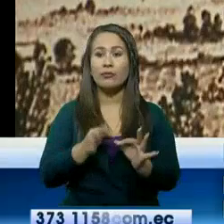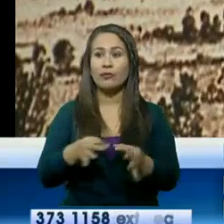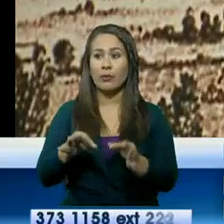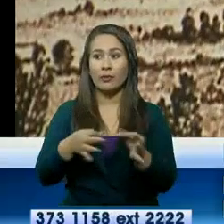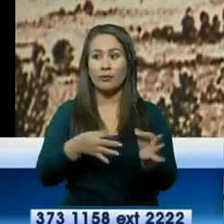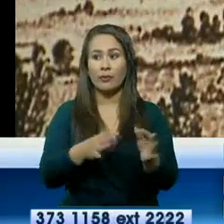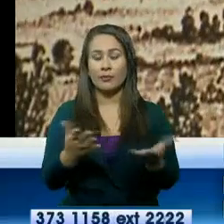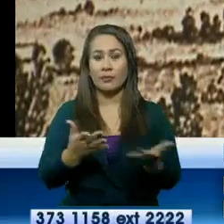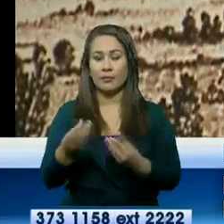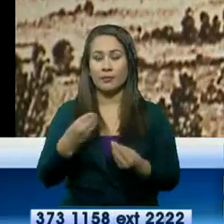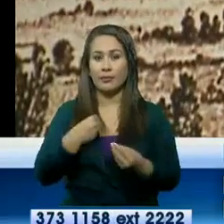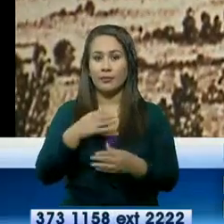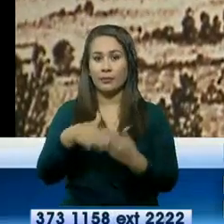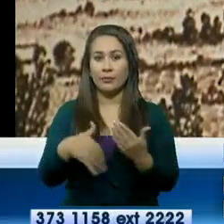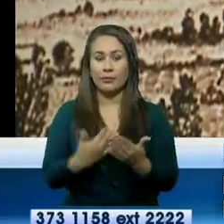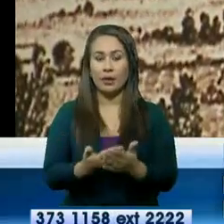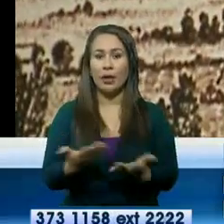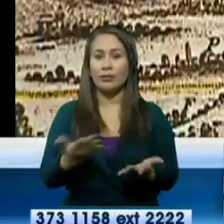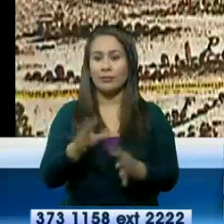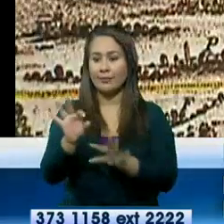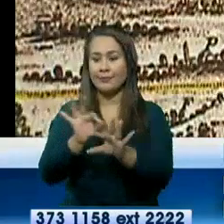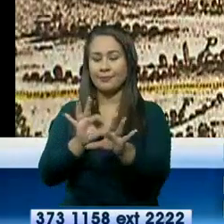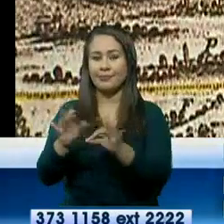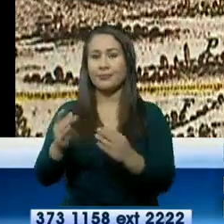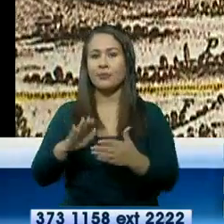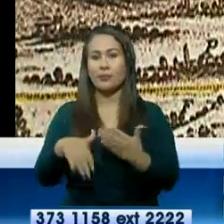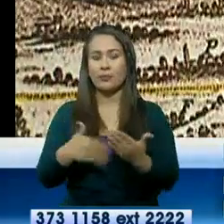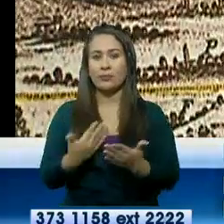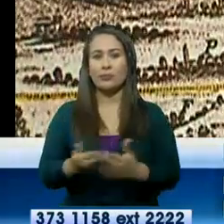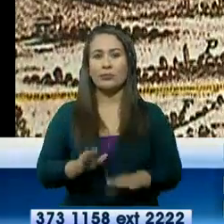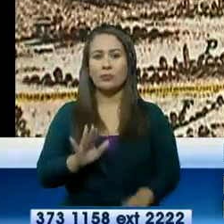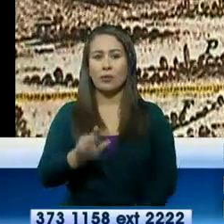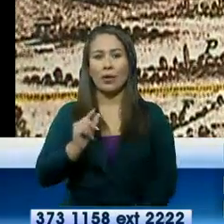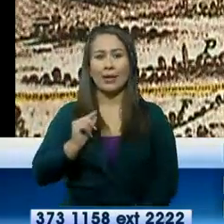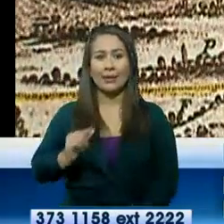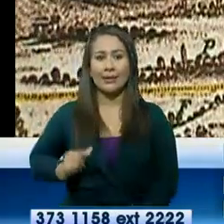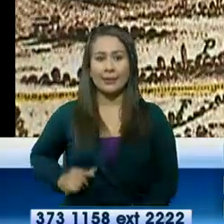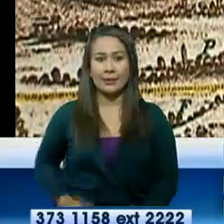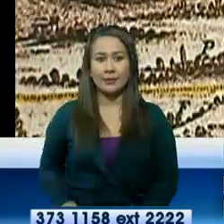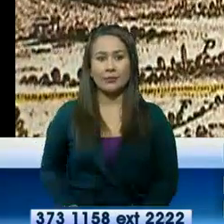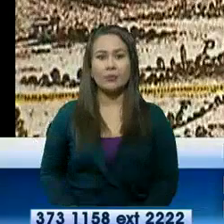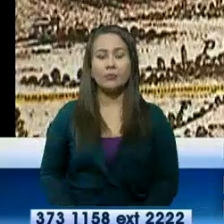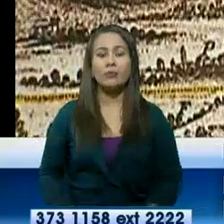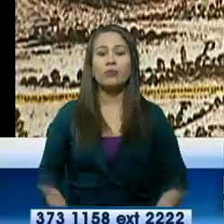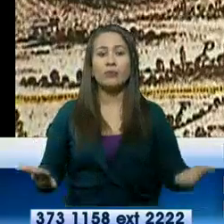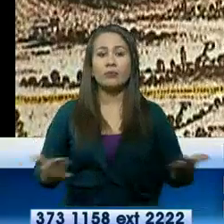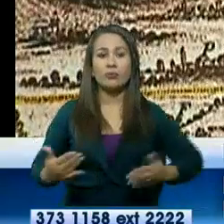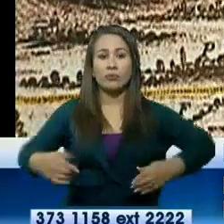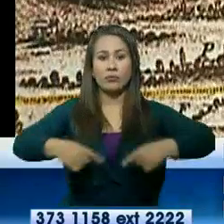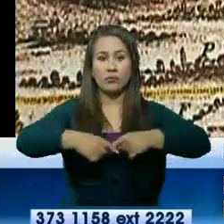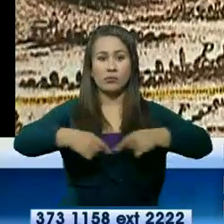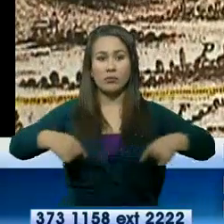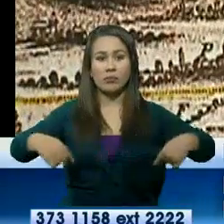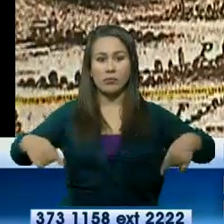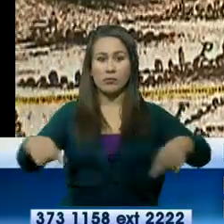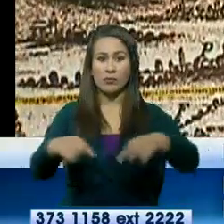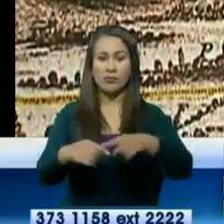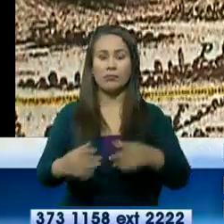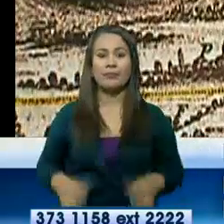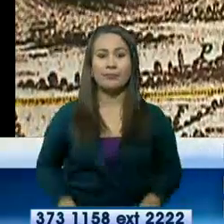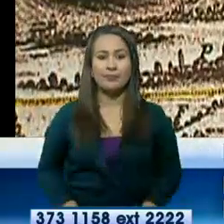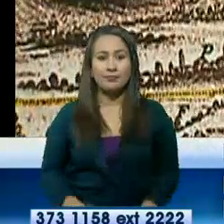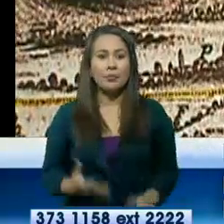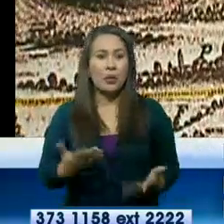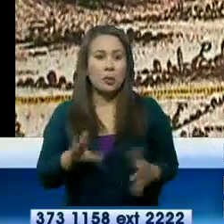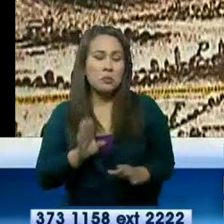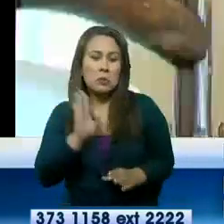en astronomía, que era tomar referencias de un punto a otro y una línea base, que era la pirámide de Biambaro